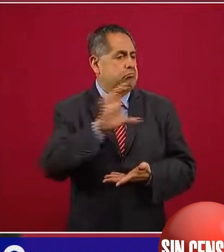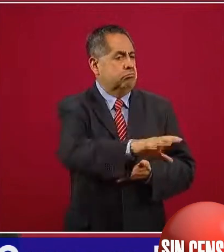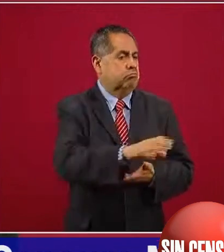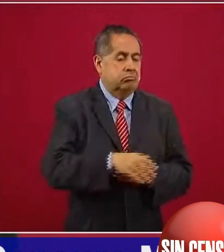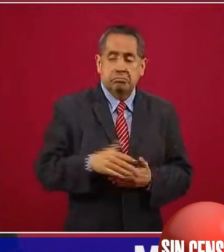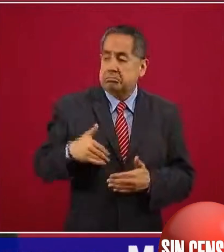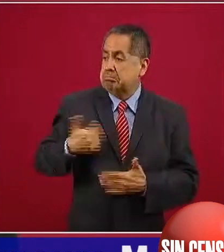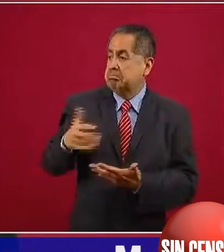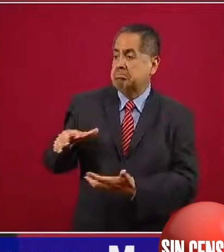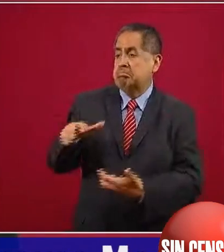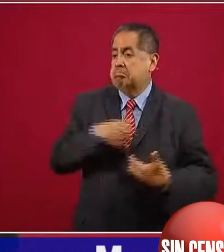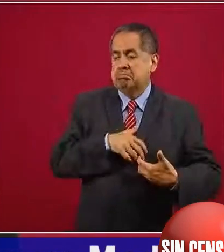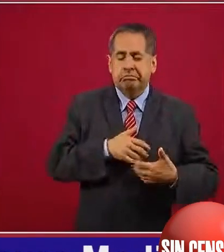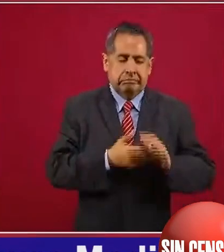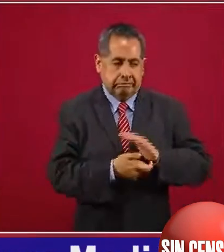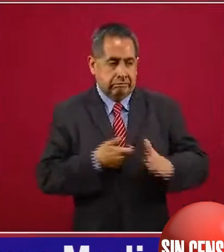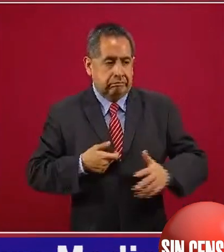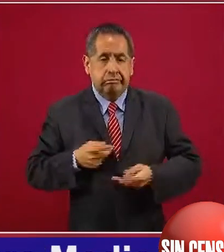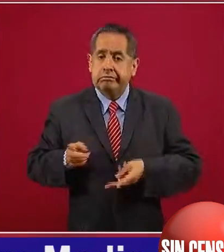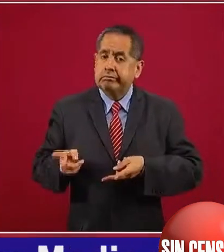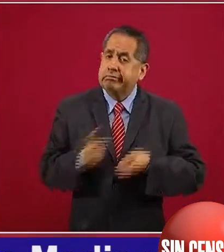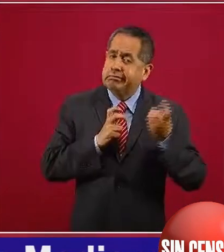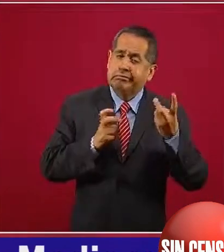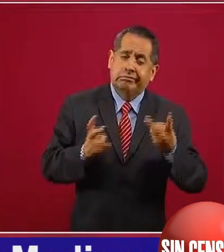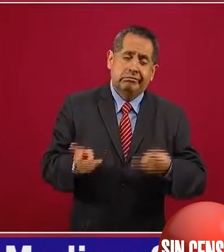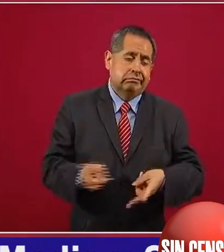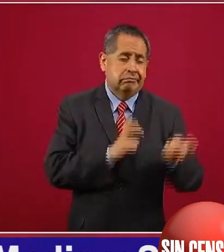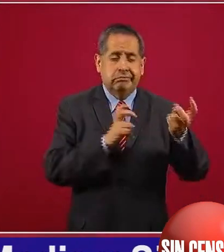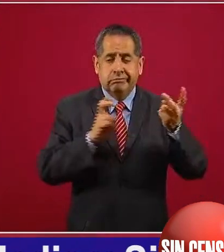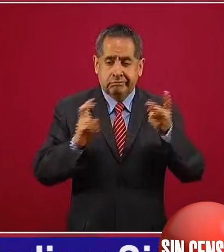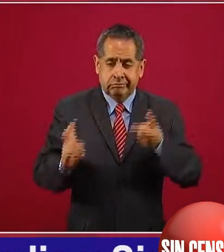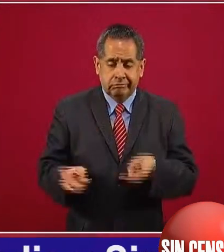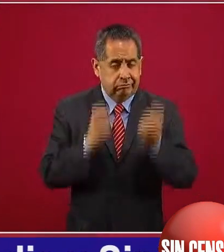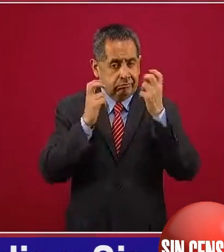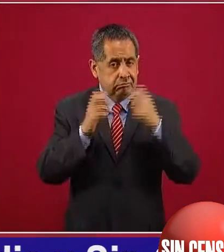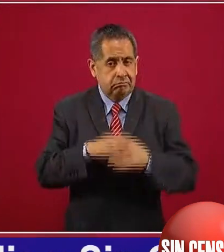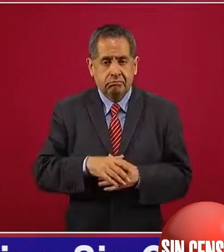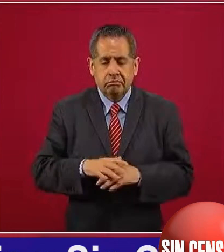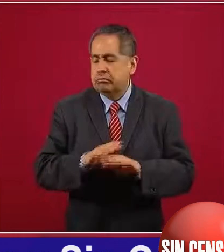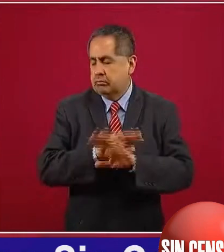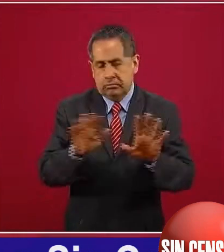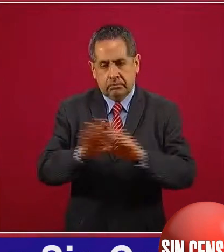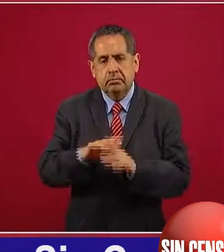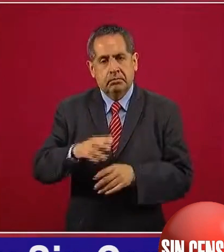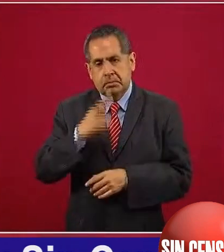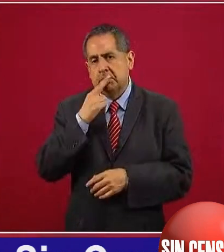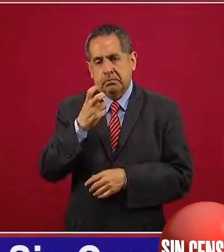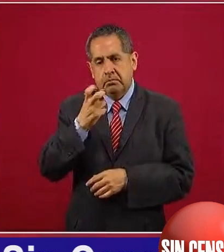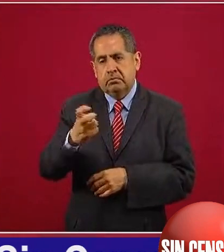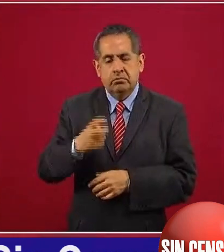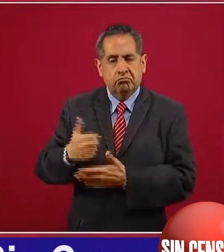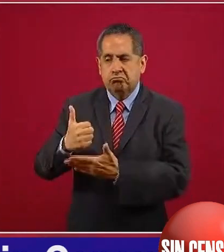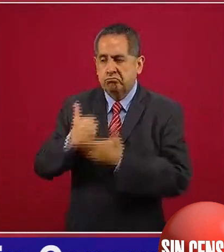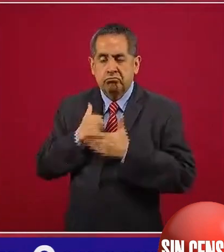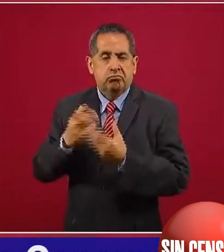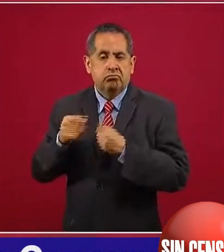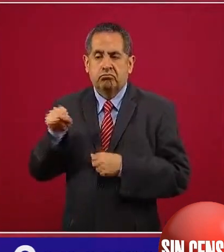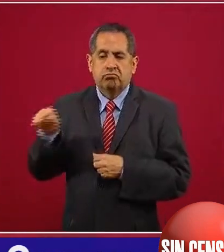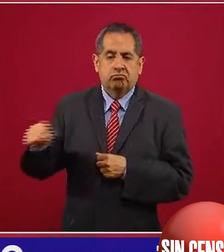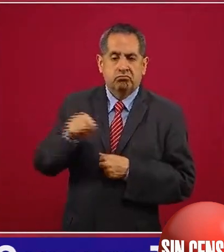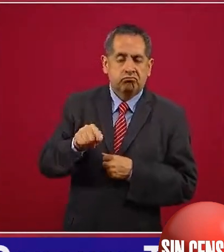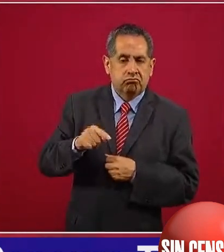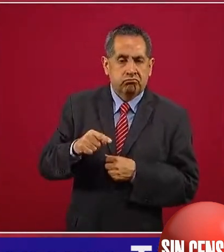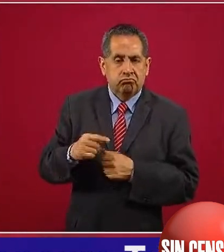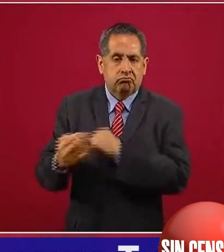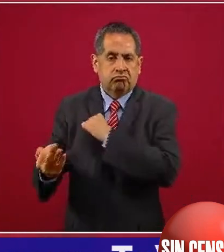y robar y robar y robar. Entonces sí nos ayuda mucho el que